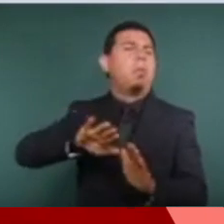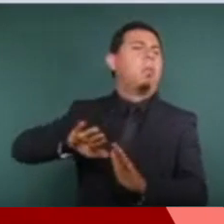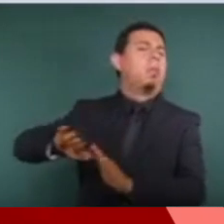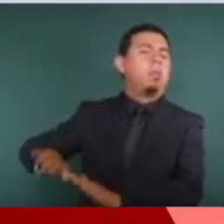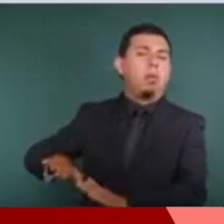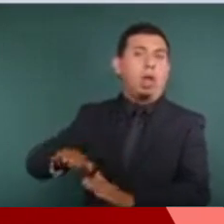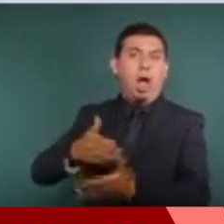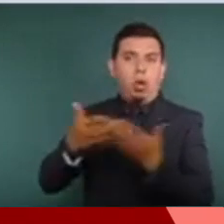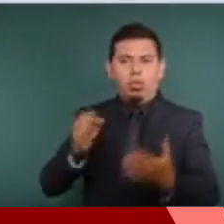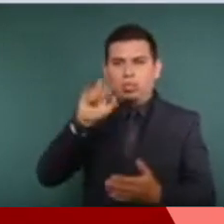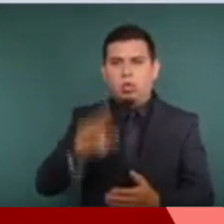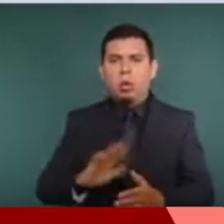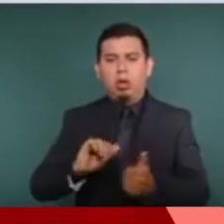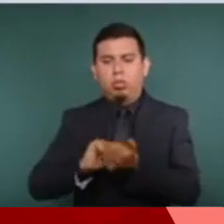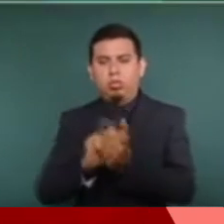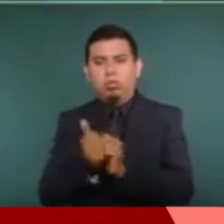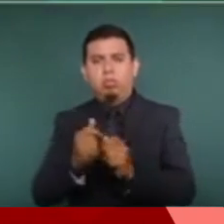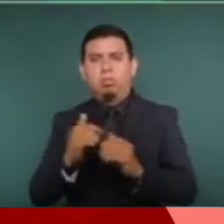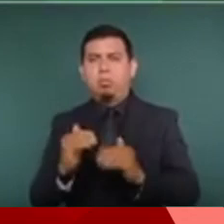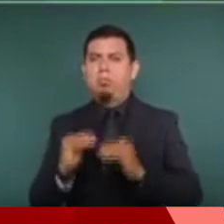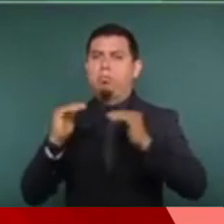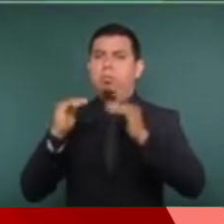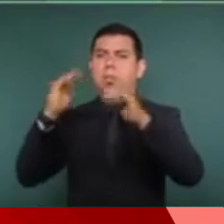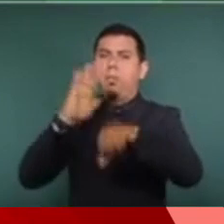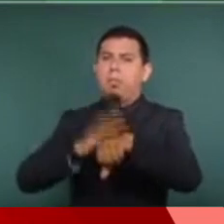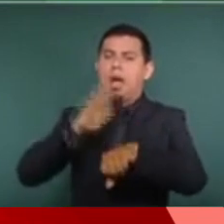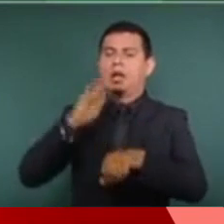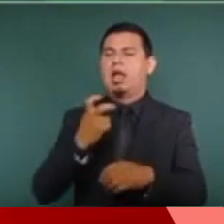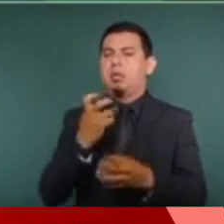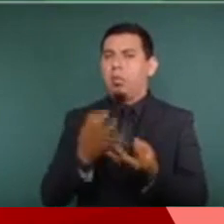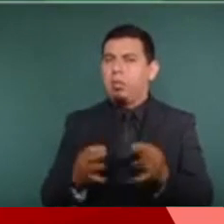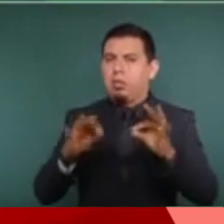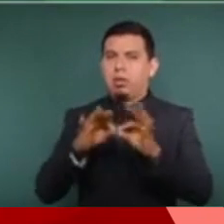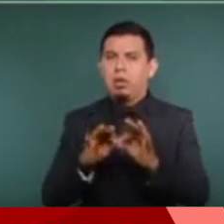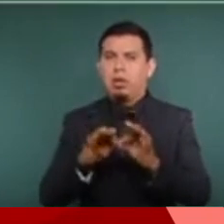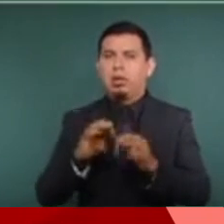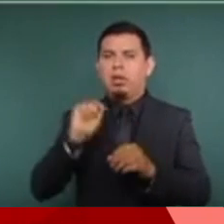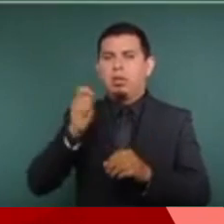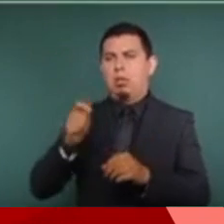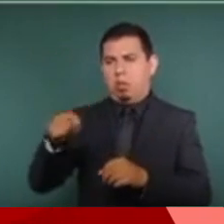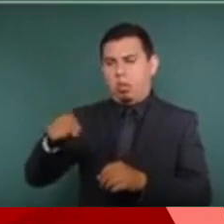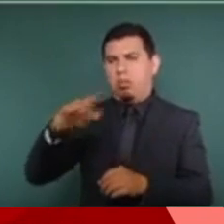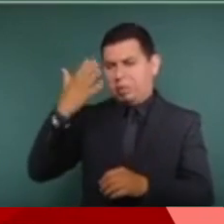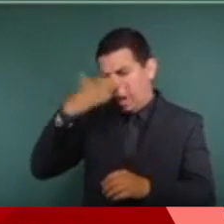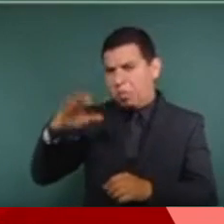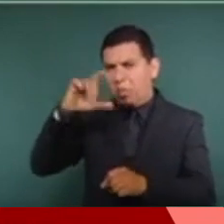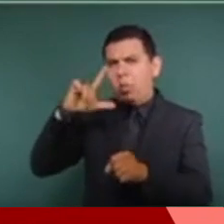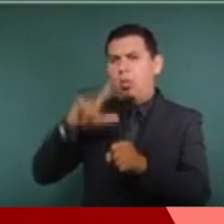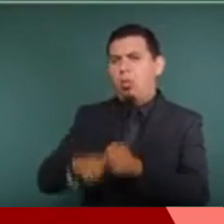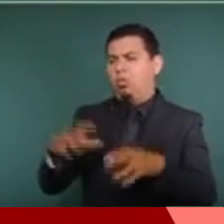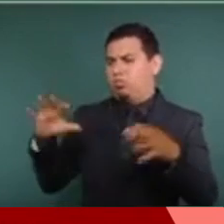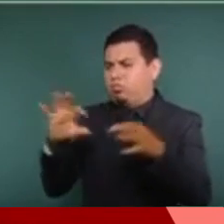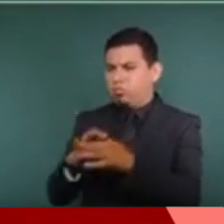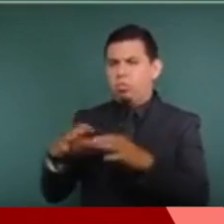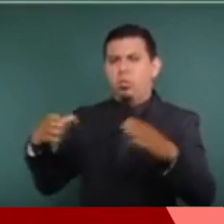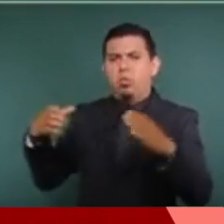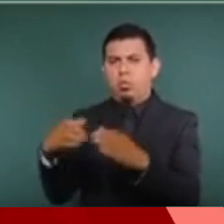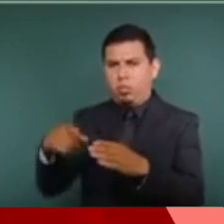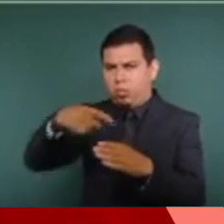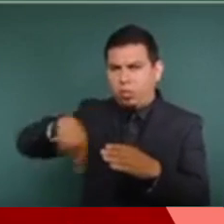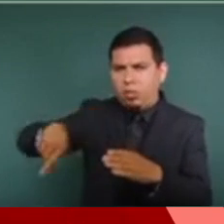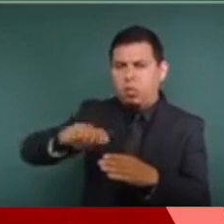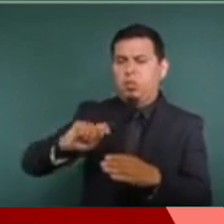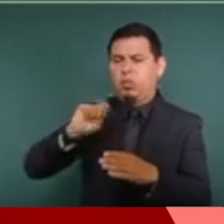desde Oaxaca convocamos a la unidad, en donde se piense en las futuras generaciones y no en las